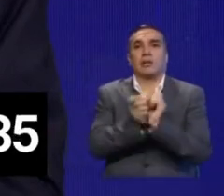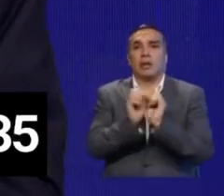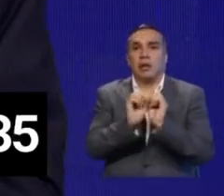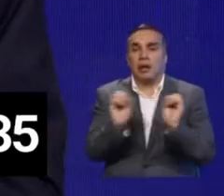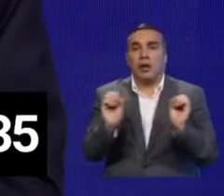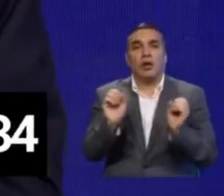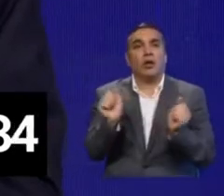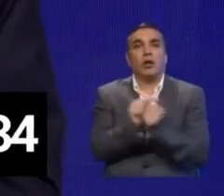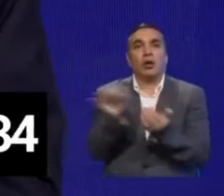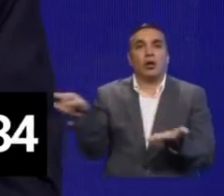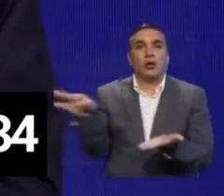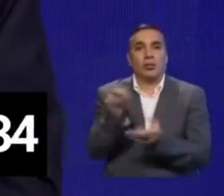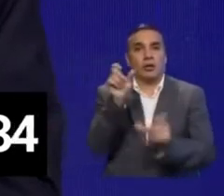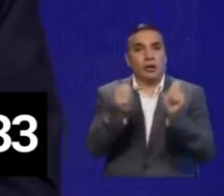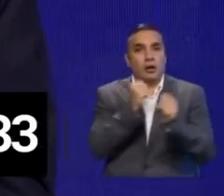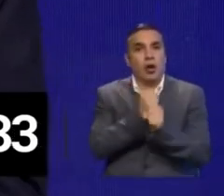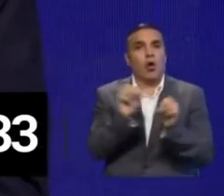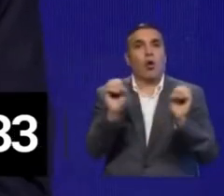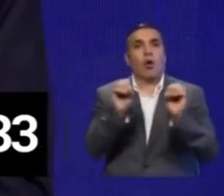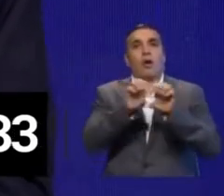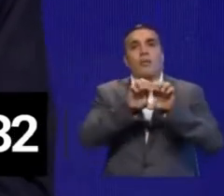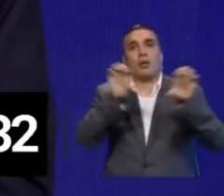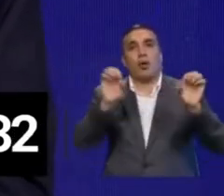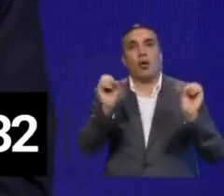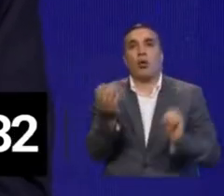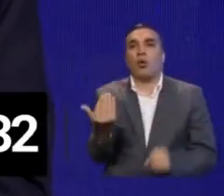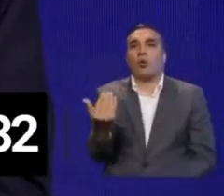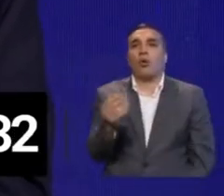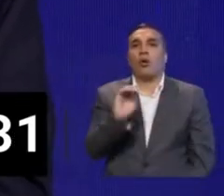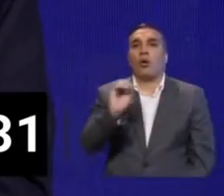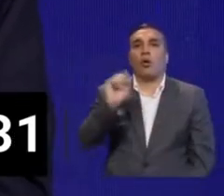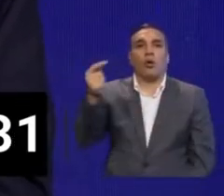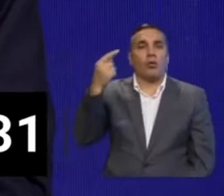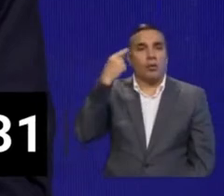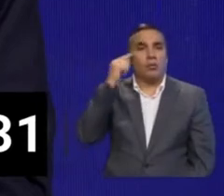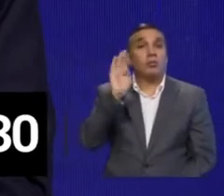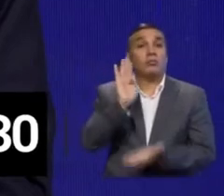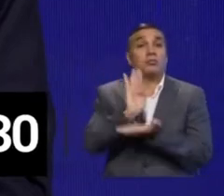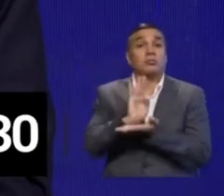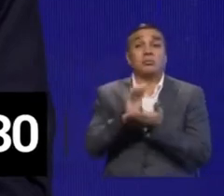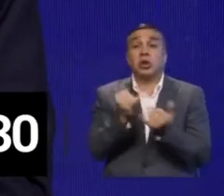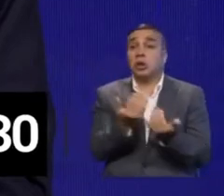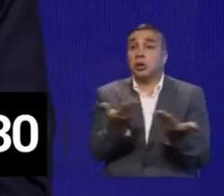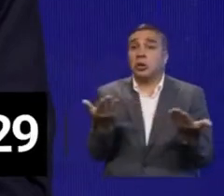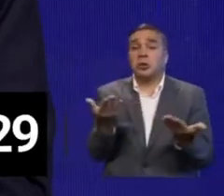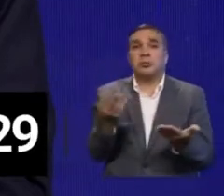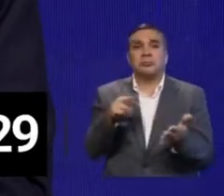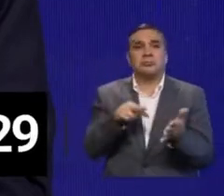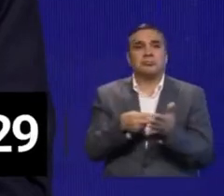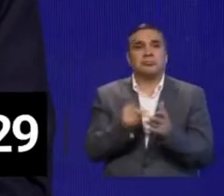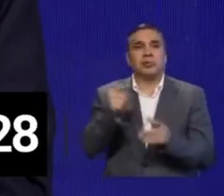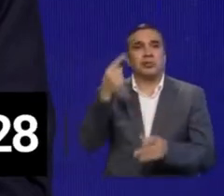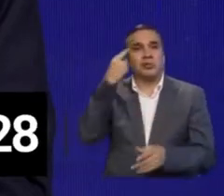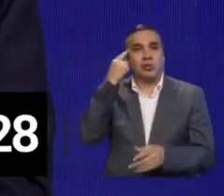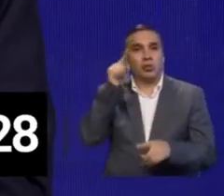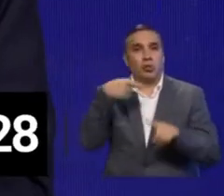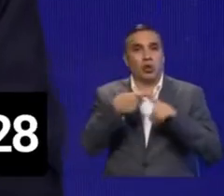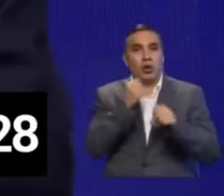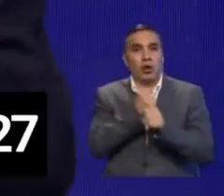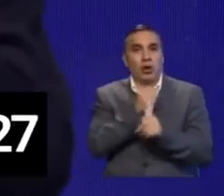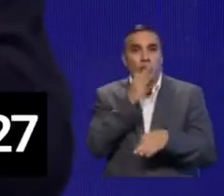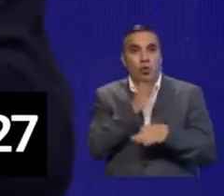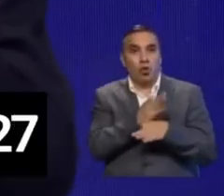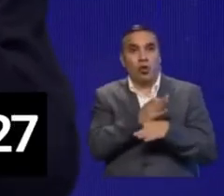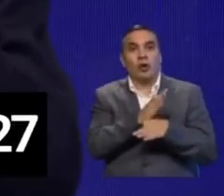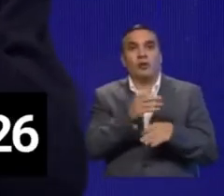de los trabajadores, los empresarios, los jubilados y el gobierno. El IES ha pasado a ser botín de los gobiernos de turno. El IES